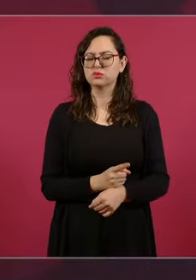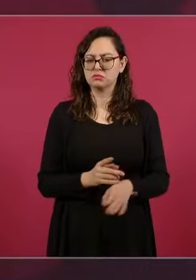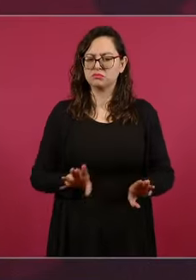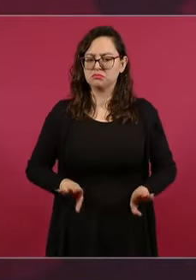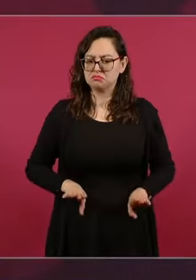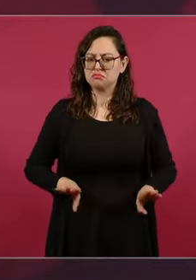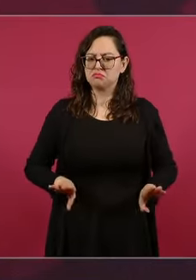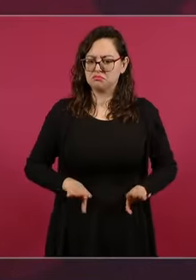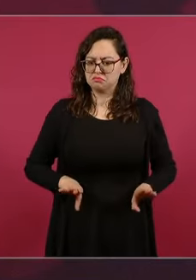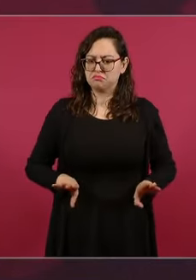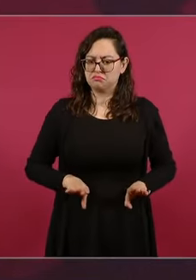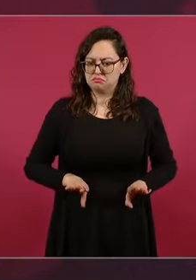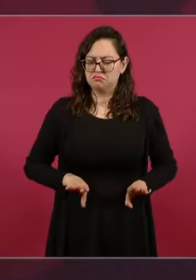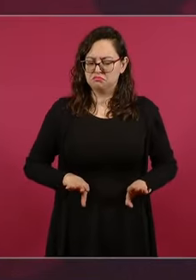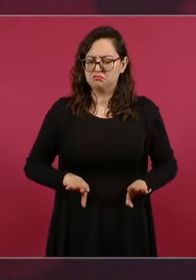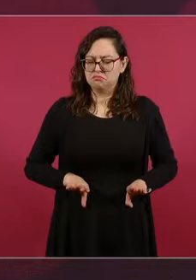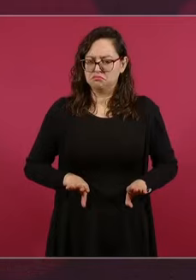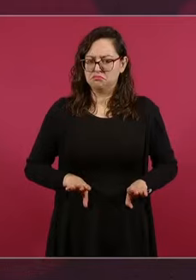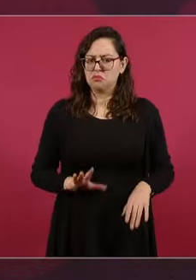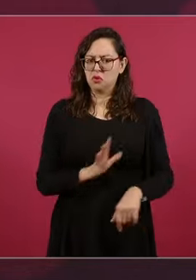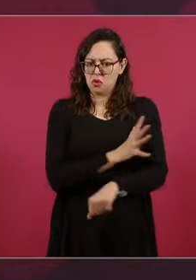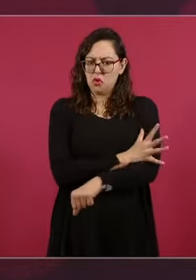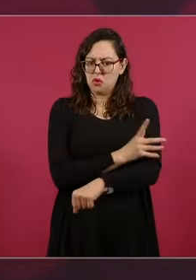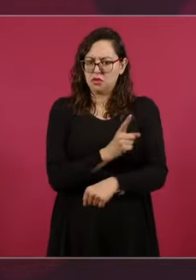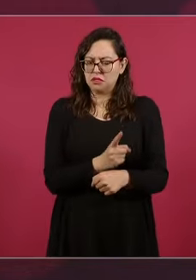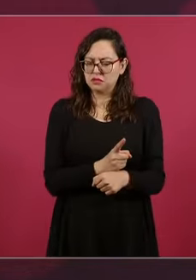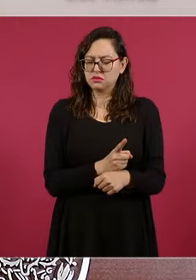de los pocos,